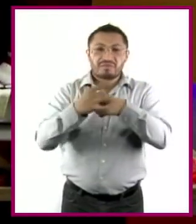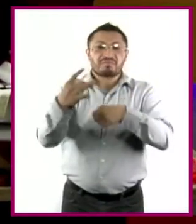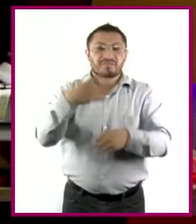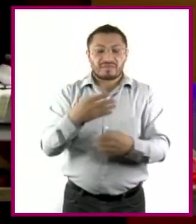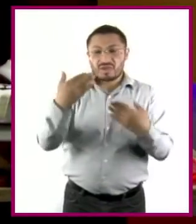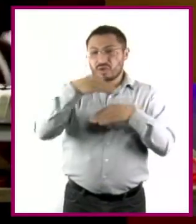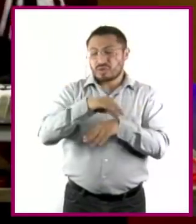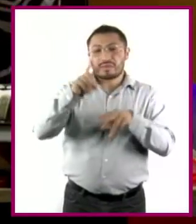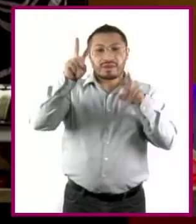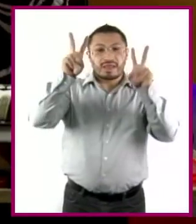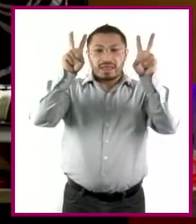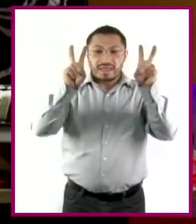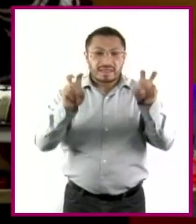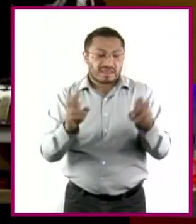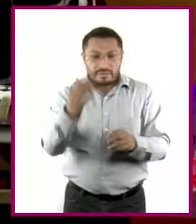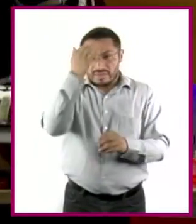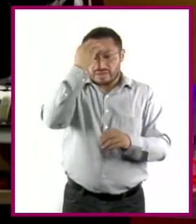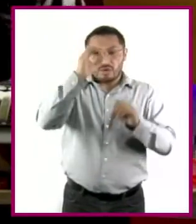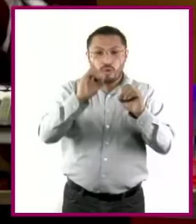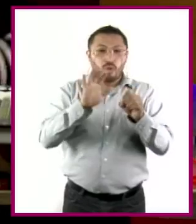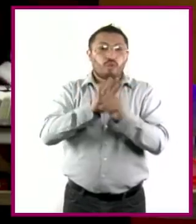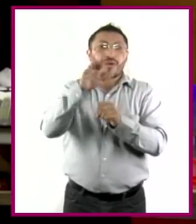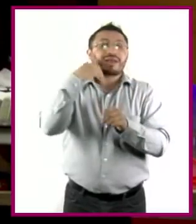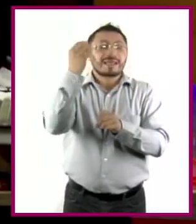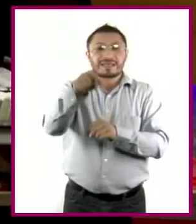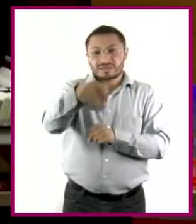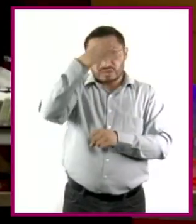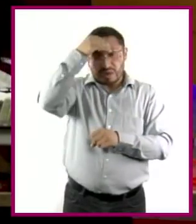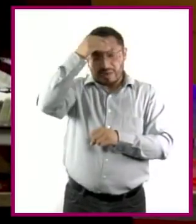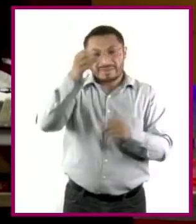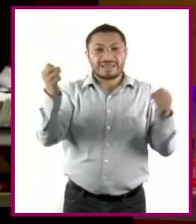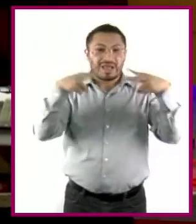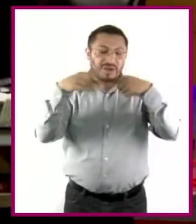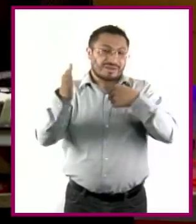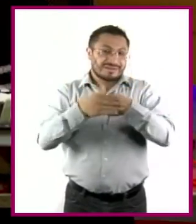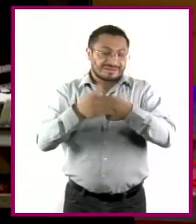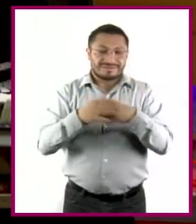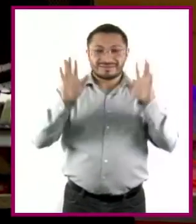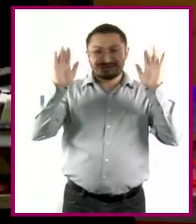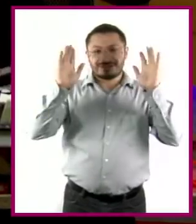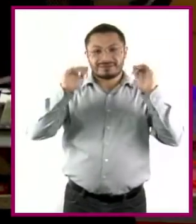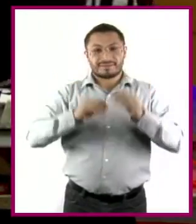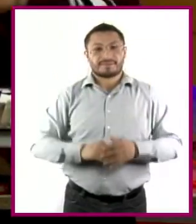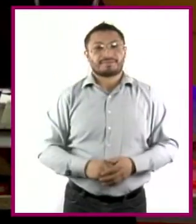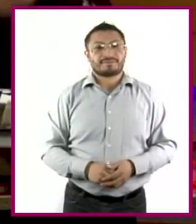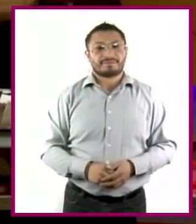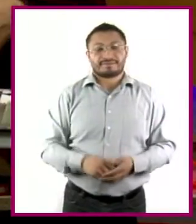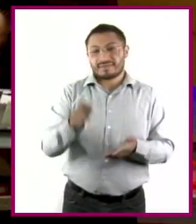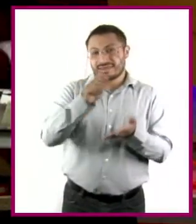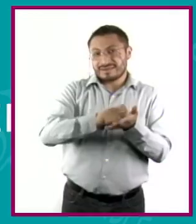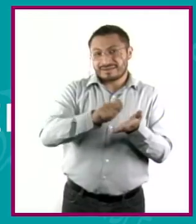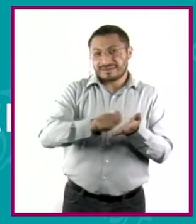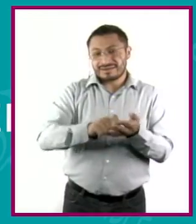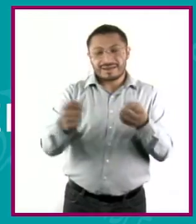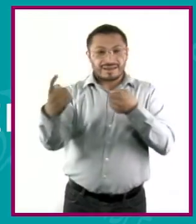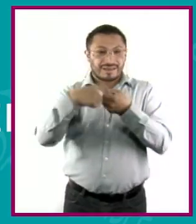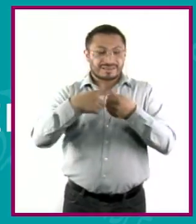que vamos conociendo o de qué les gustaría saber. Nos vemos en el siguiente video. Bye. Bye. Suscríbanse.